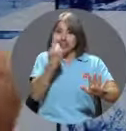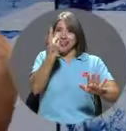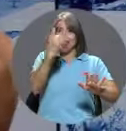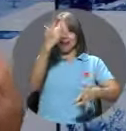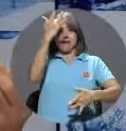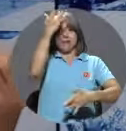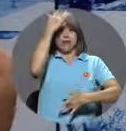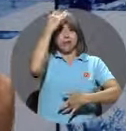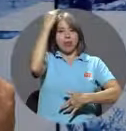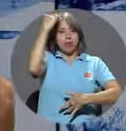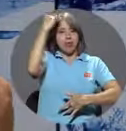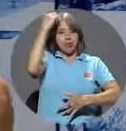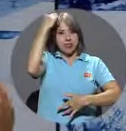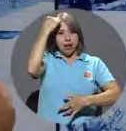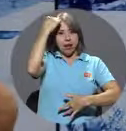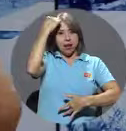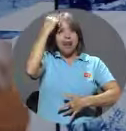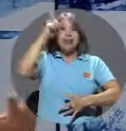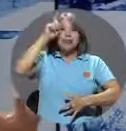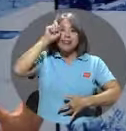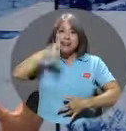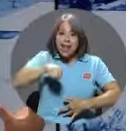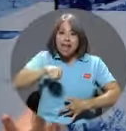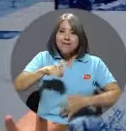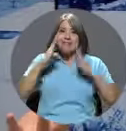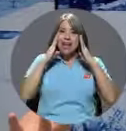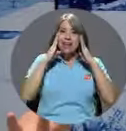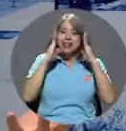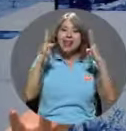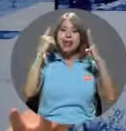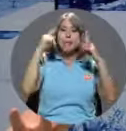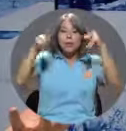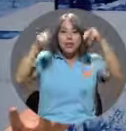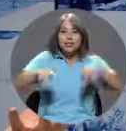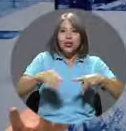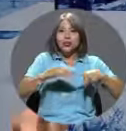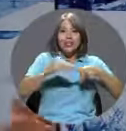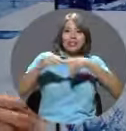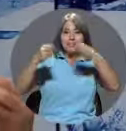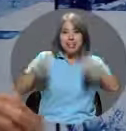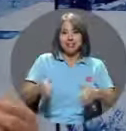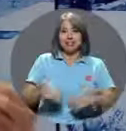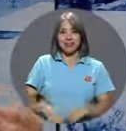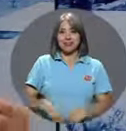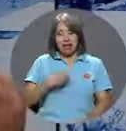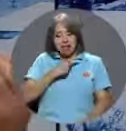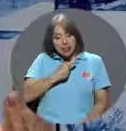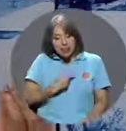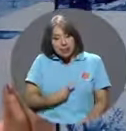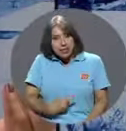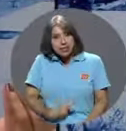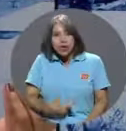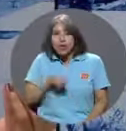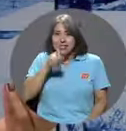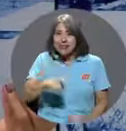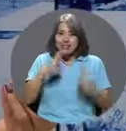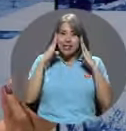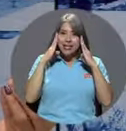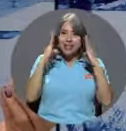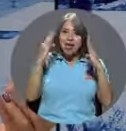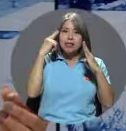la enfermedad mental tiene que ser tratada por especialistas. Eso es muy importante. Las depresiones deben ser tratadas